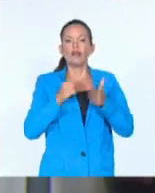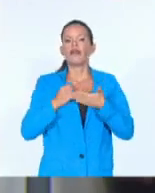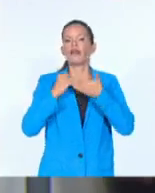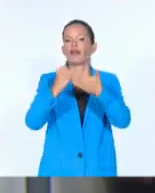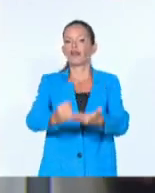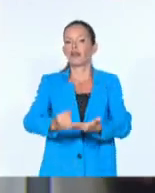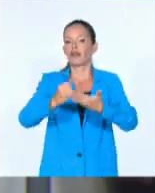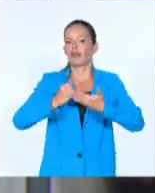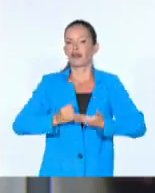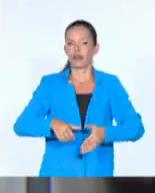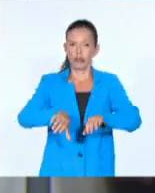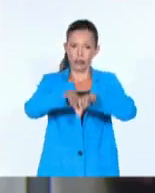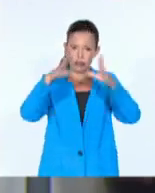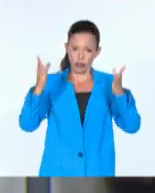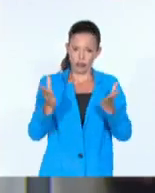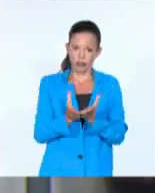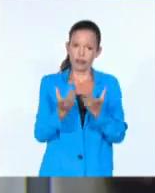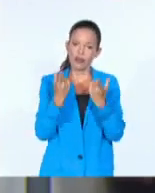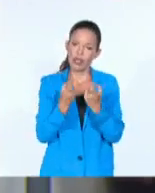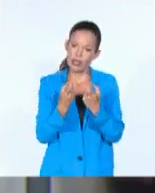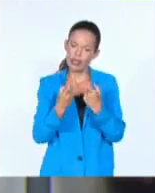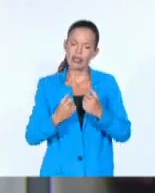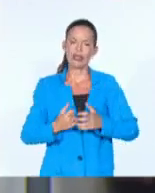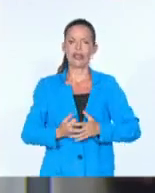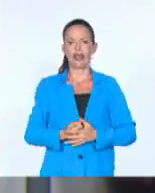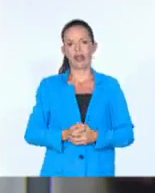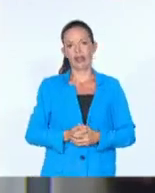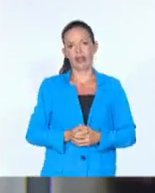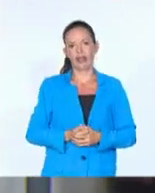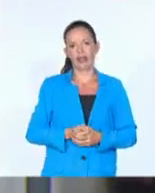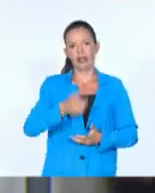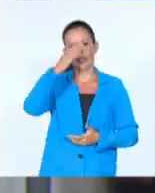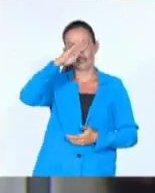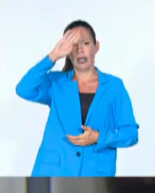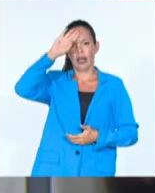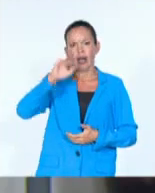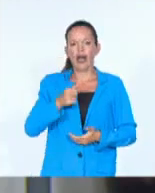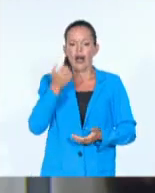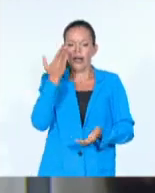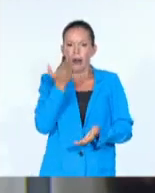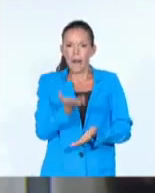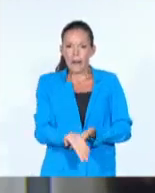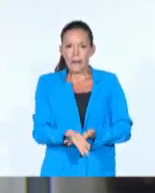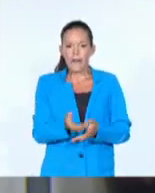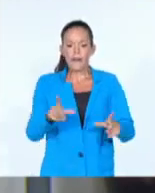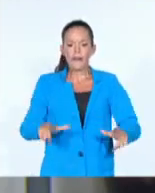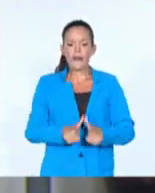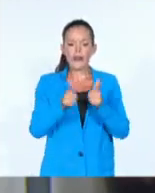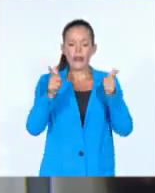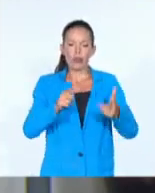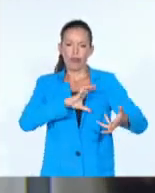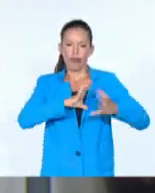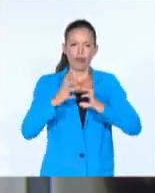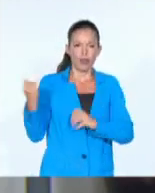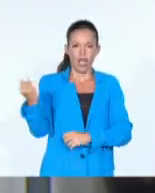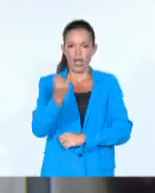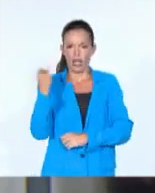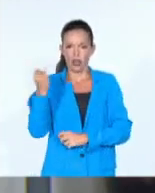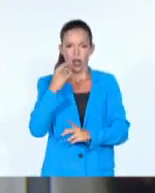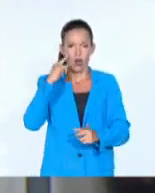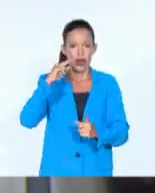una necesidad No una elección Cuba aboga por de un instrumento internacional robusto para la prevención